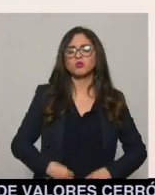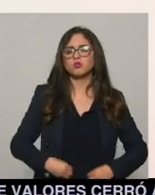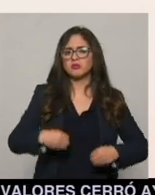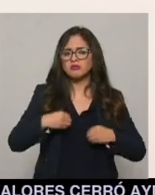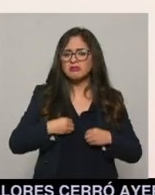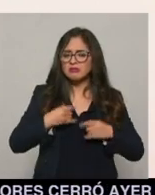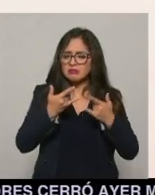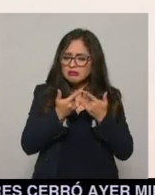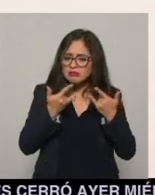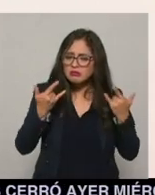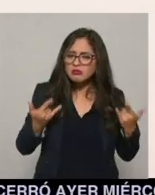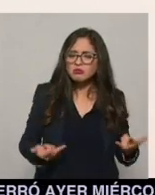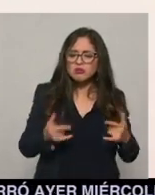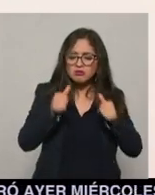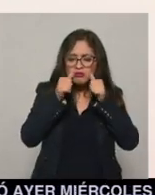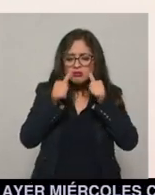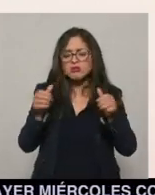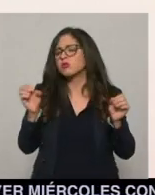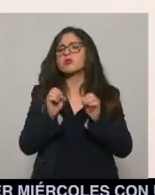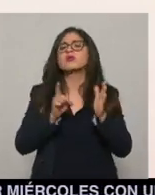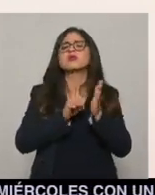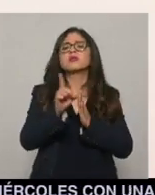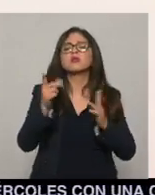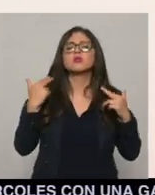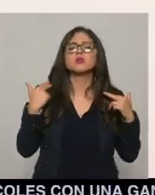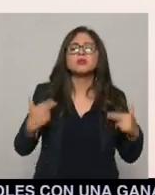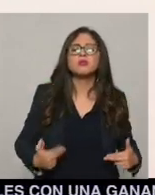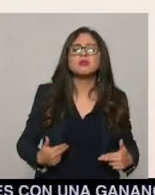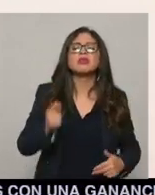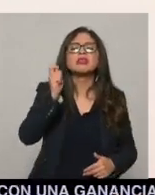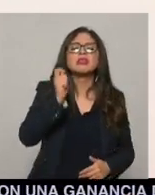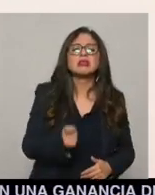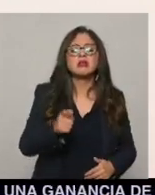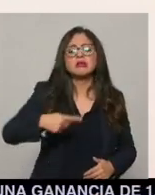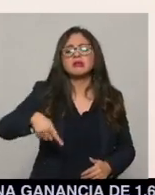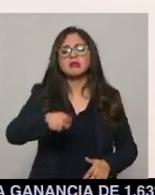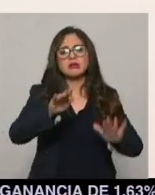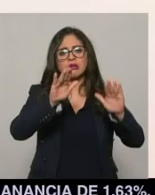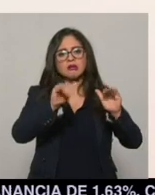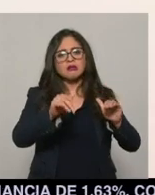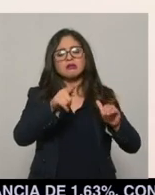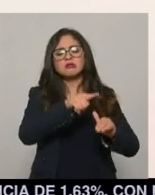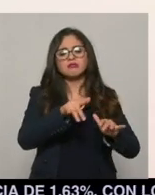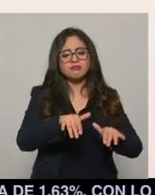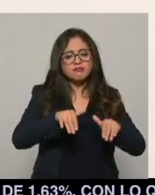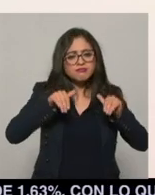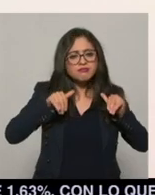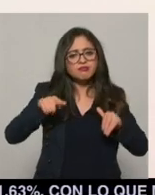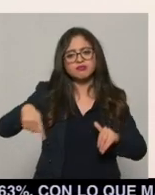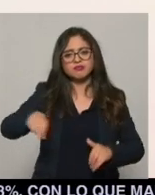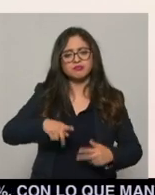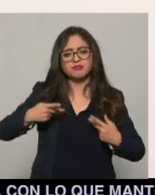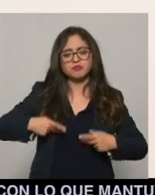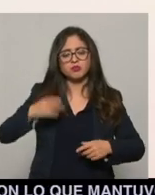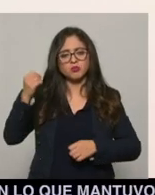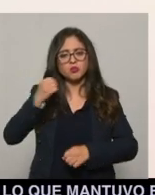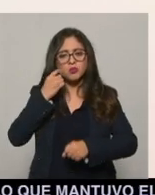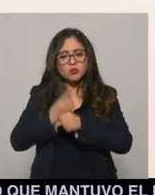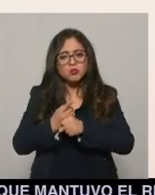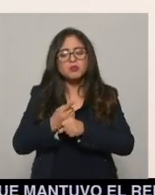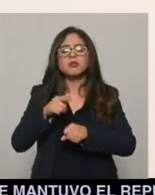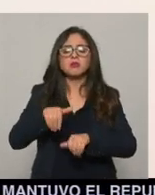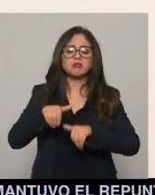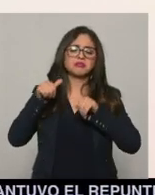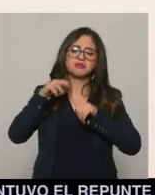de derechos humanos, se fueron, los retiraron, digamos, de manera voluntaria, pero me parece que sigue habiendo al interior de la propia Secretaría de Seguridad